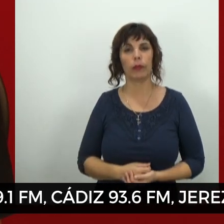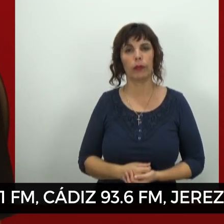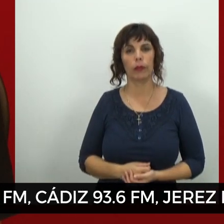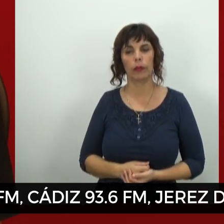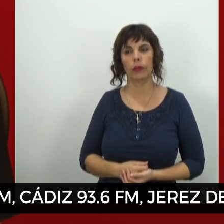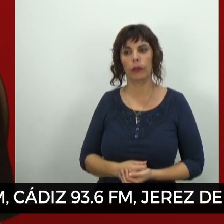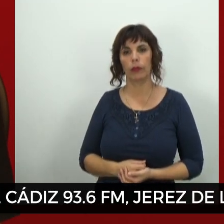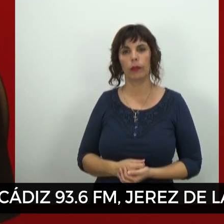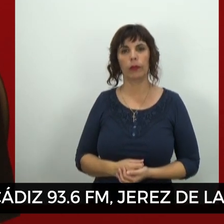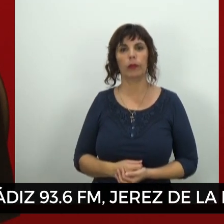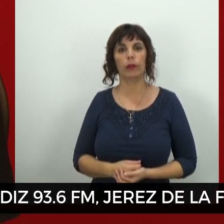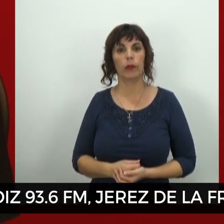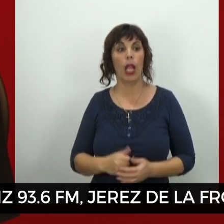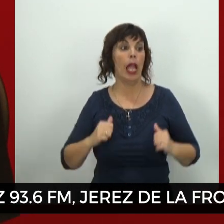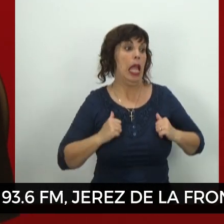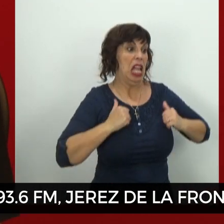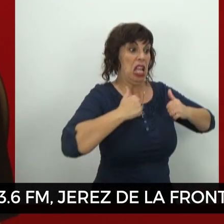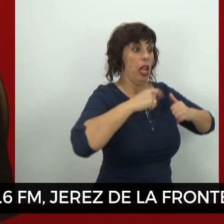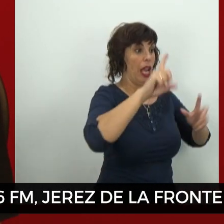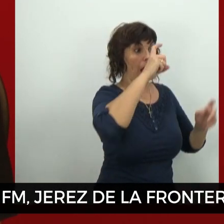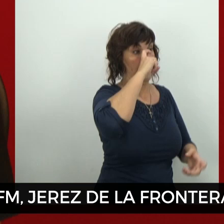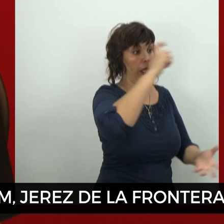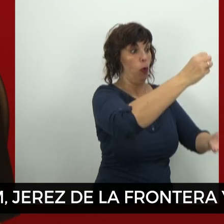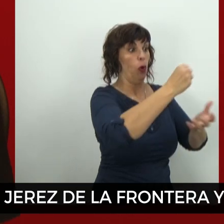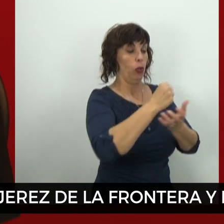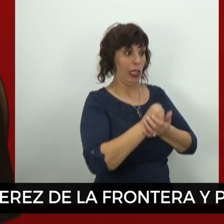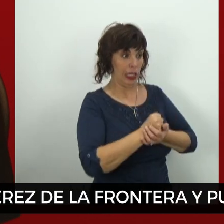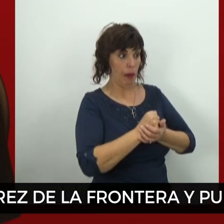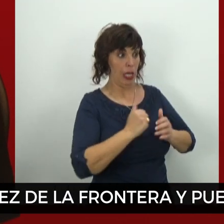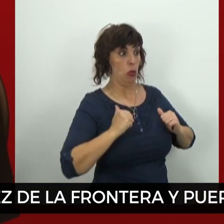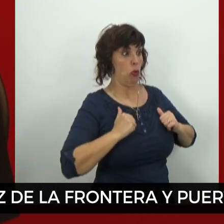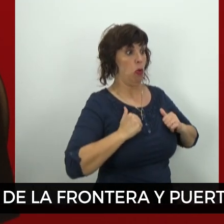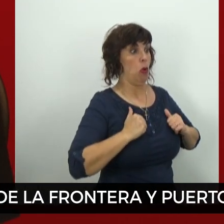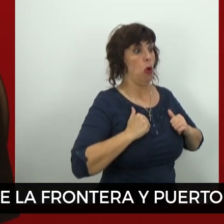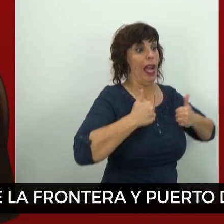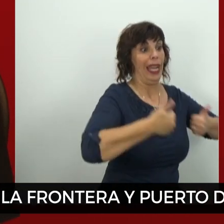No vas a comprender Génesis si no leíste Mateo.